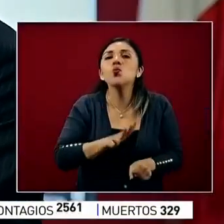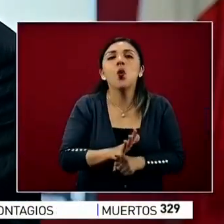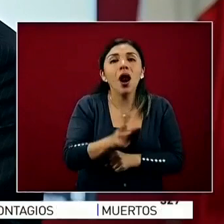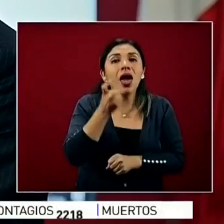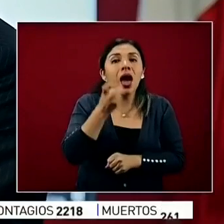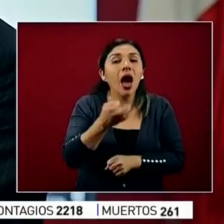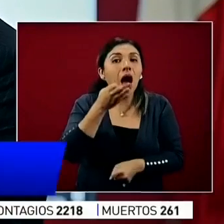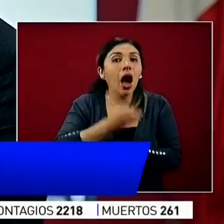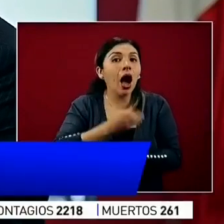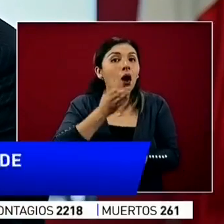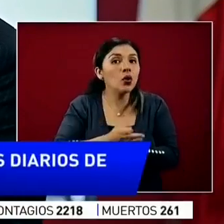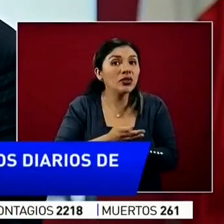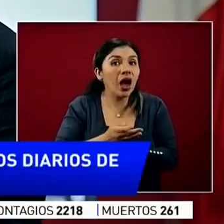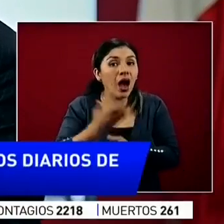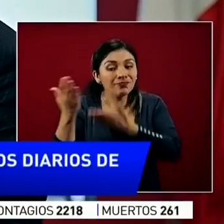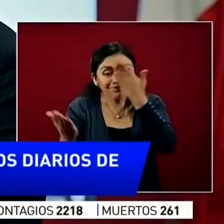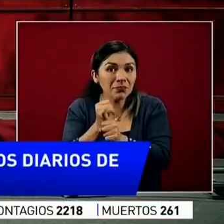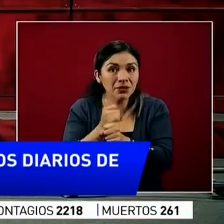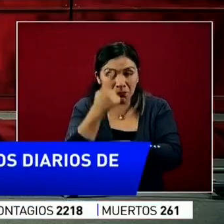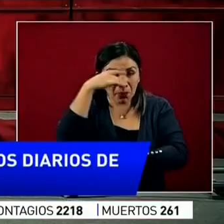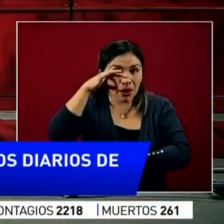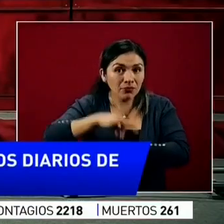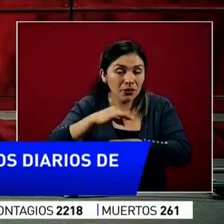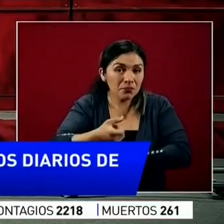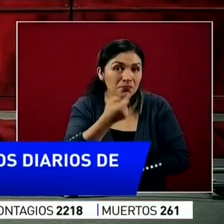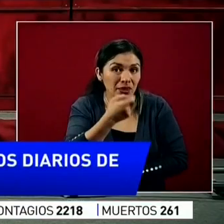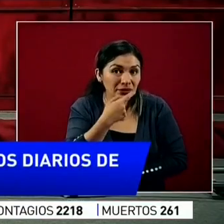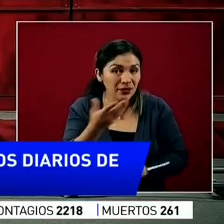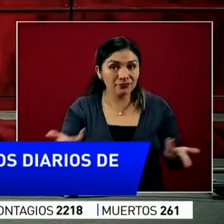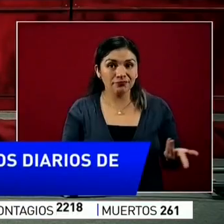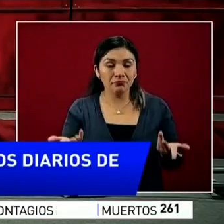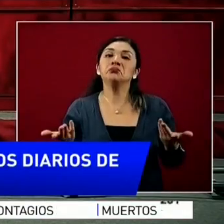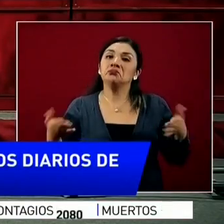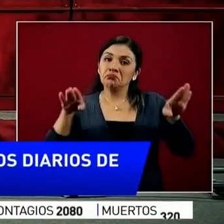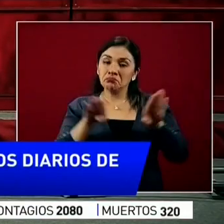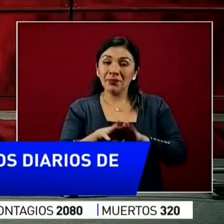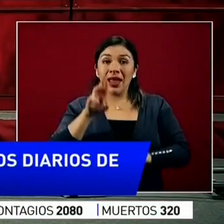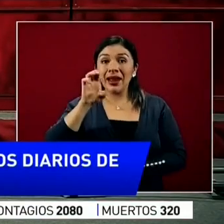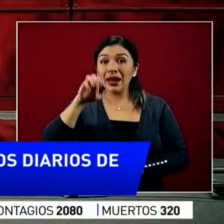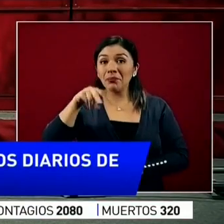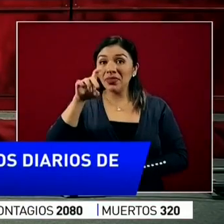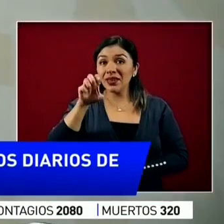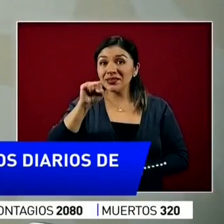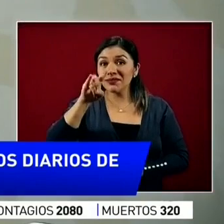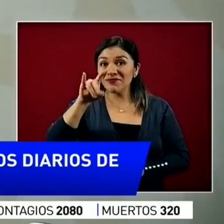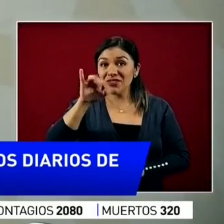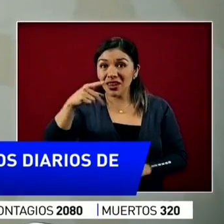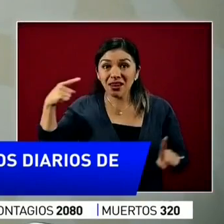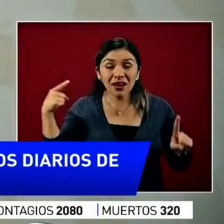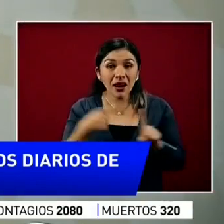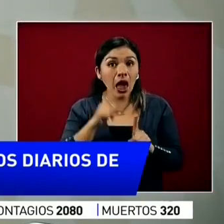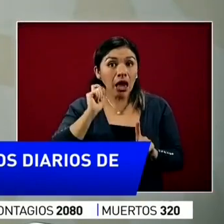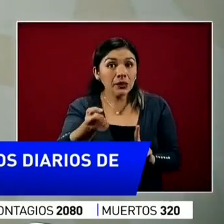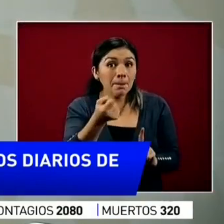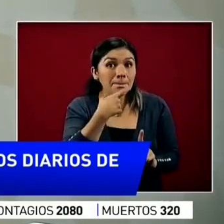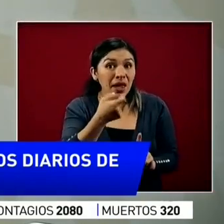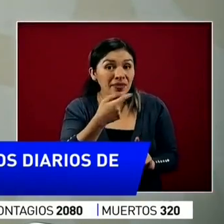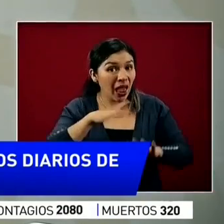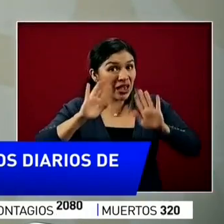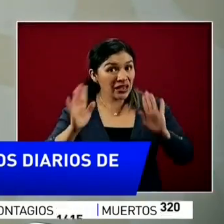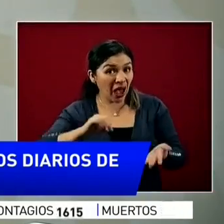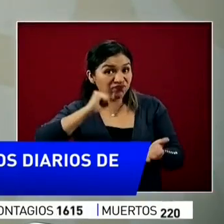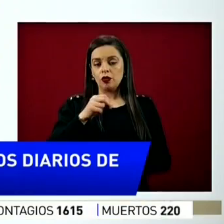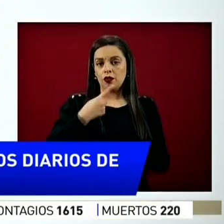La Secretaría de Salud Federal reportó 2,713 casos nuevos de coronavirus en México, que suman más de